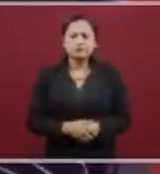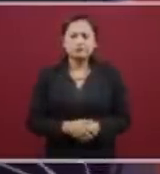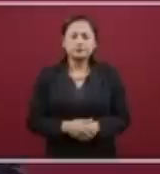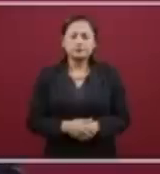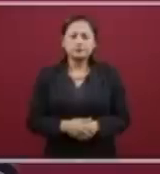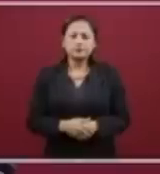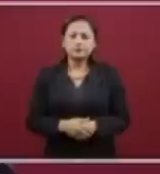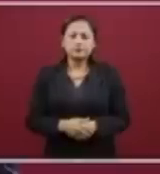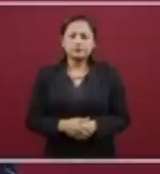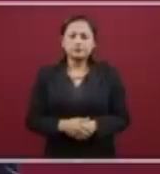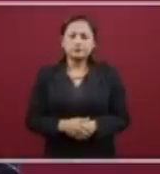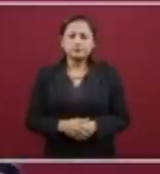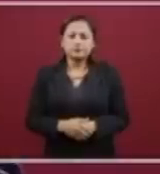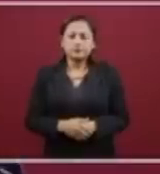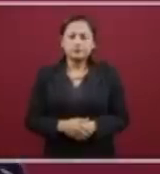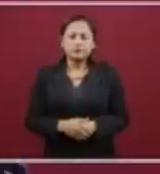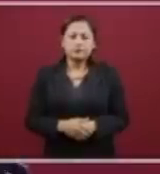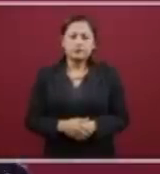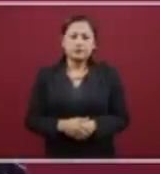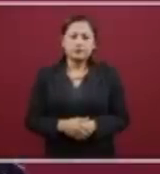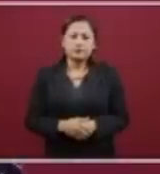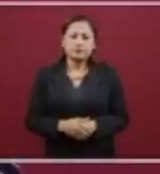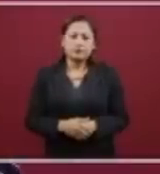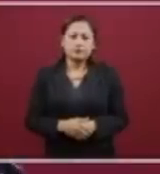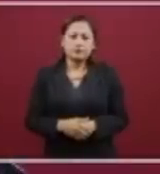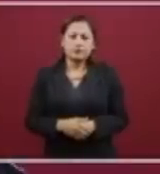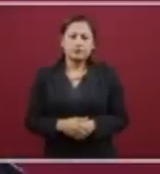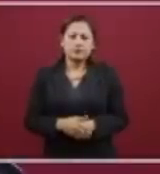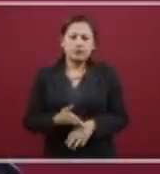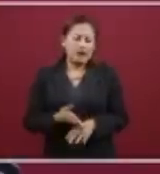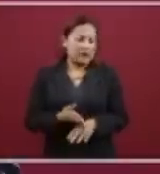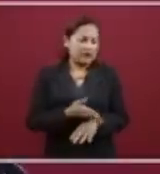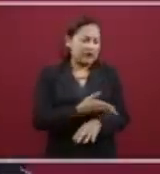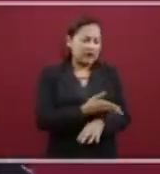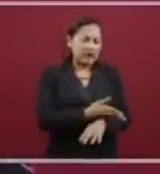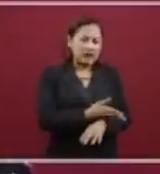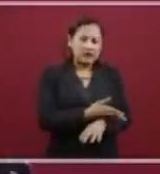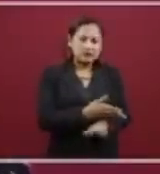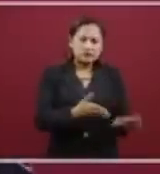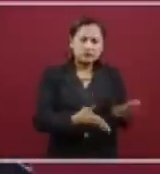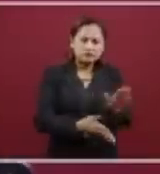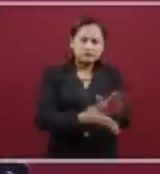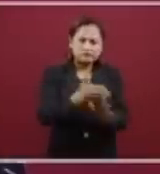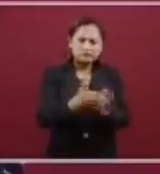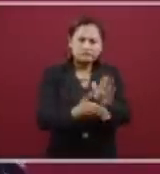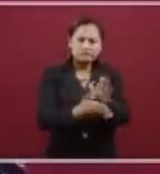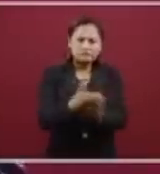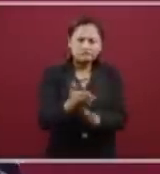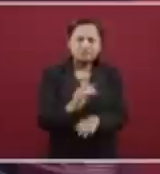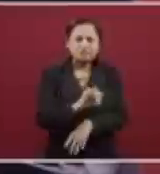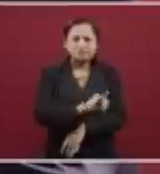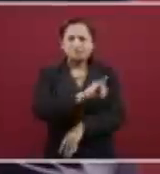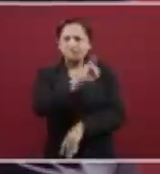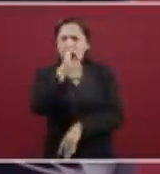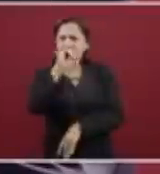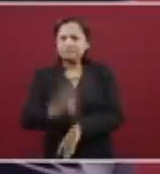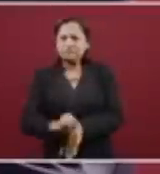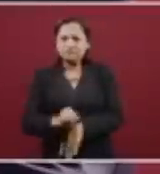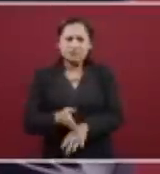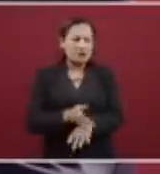hicieron una obra en lo que estimaron originalmente